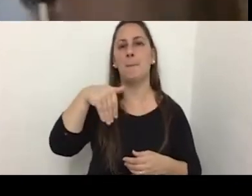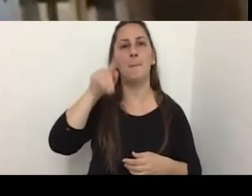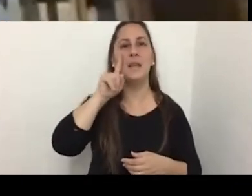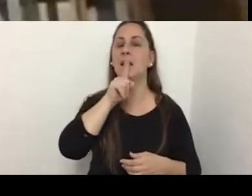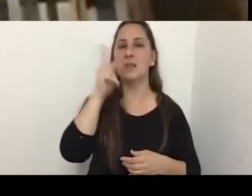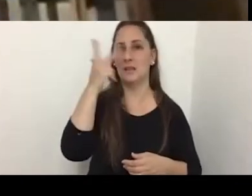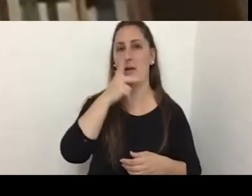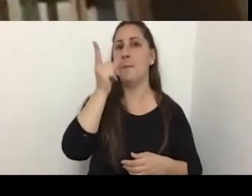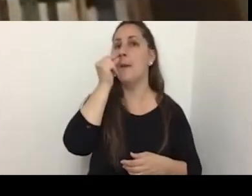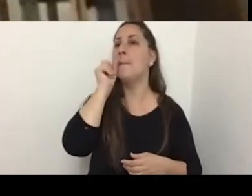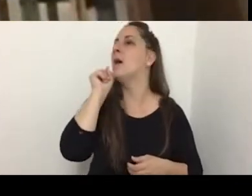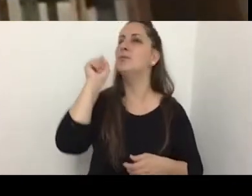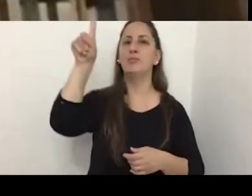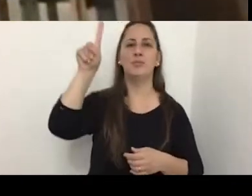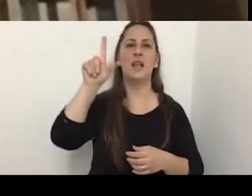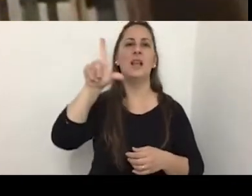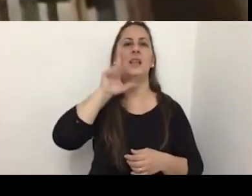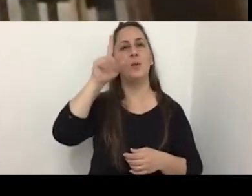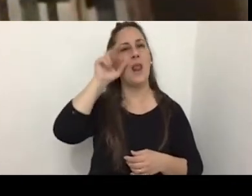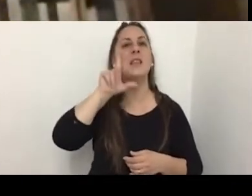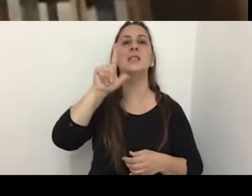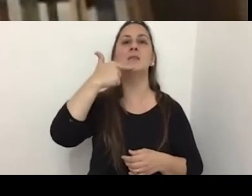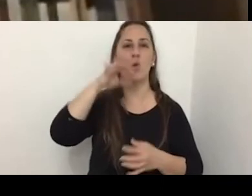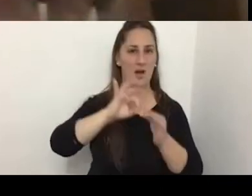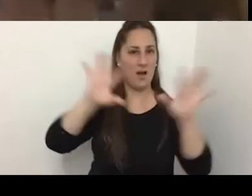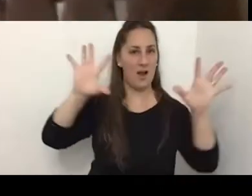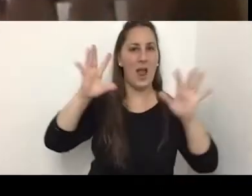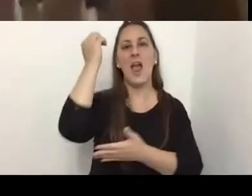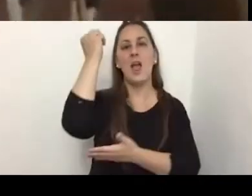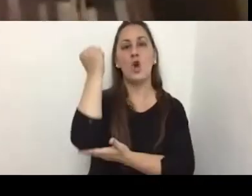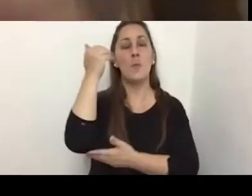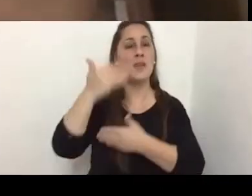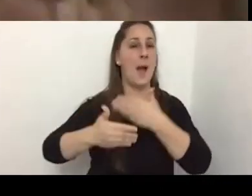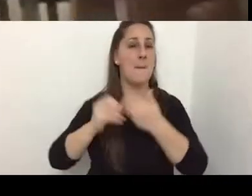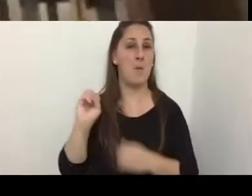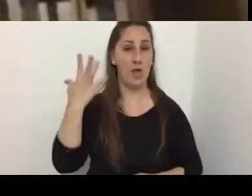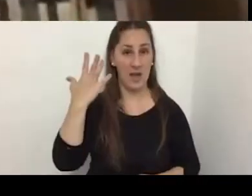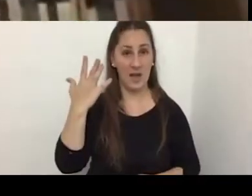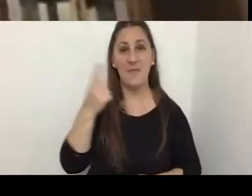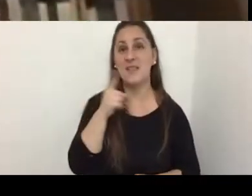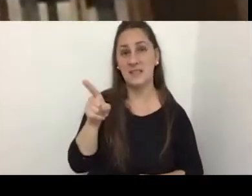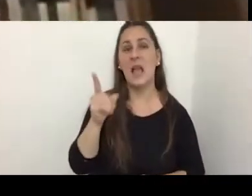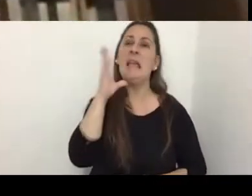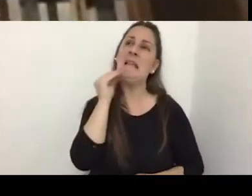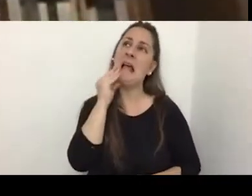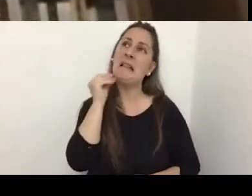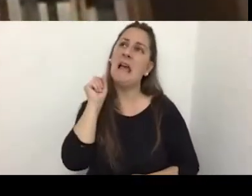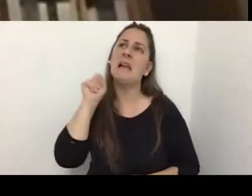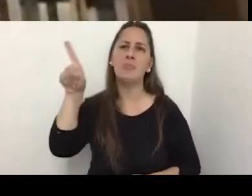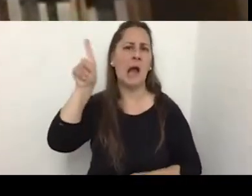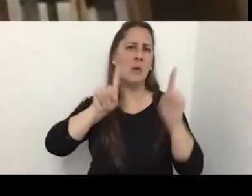padre del liberalismo, de la economía moderna, él lo decía, hay cuestiones que para Inglaterra son estratégicas.